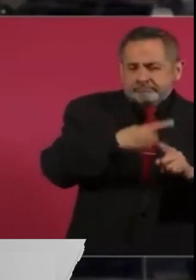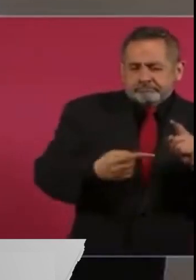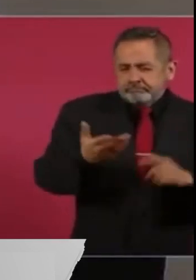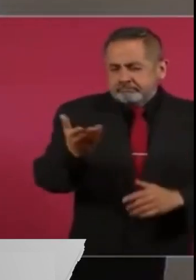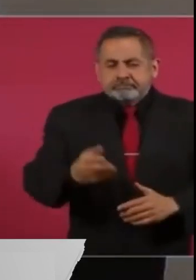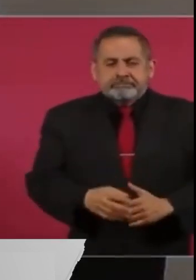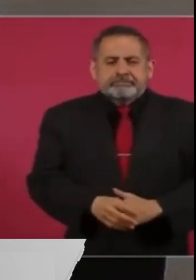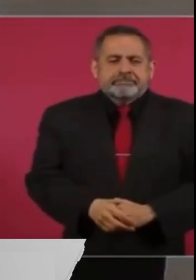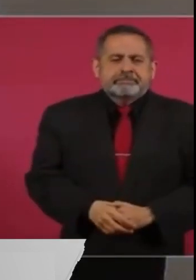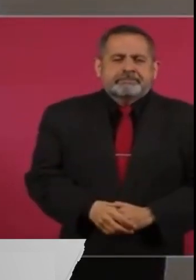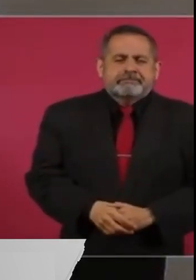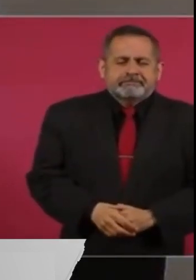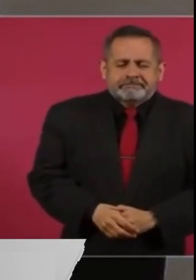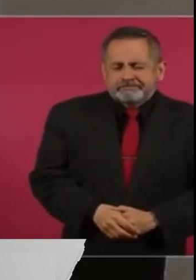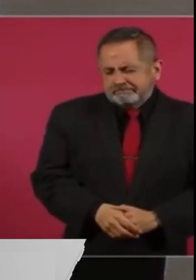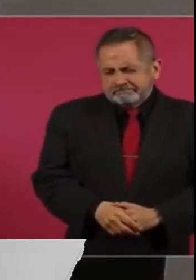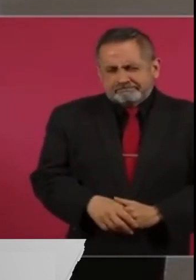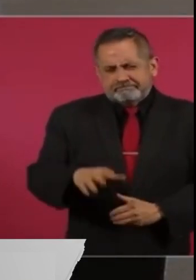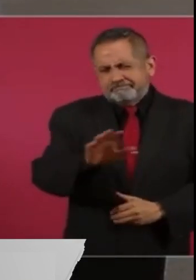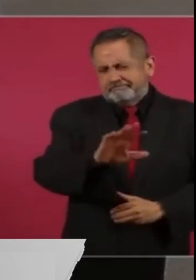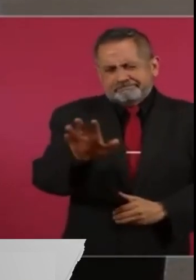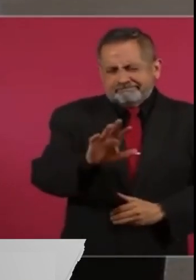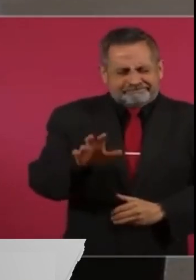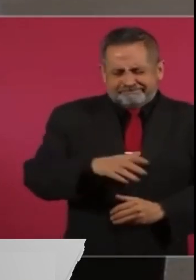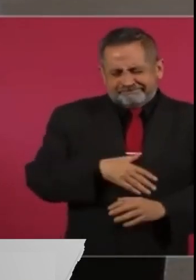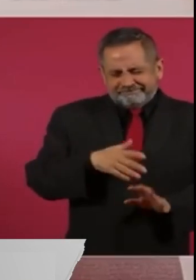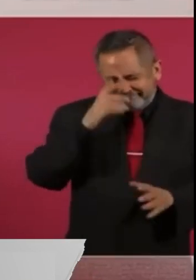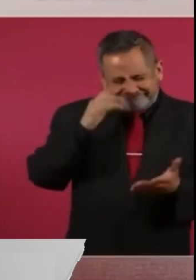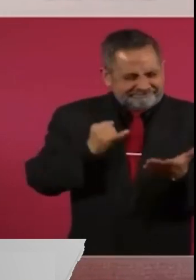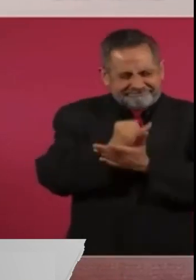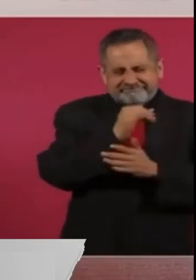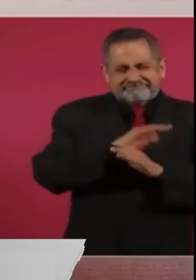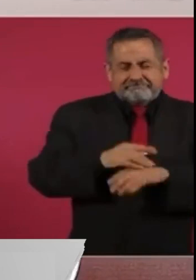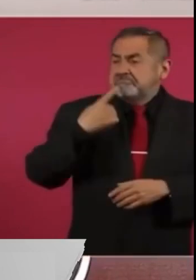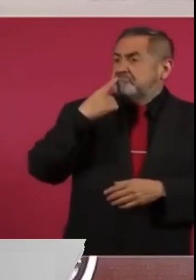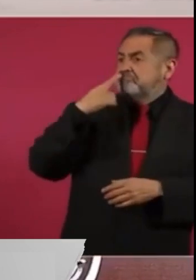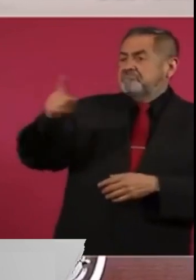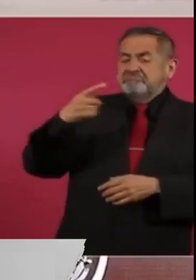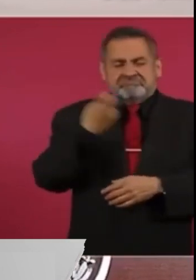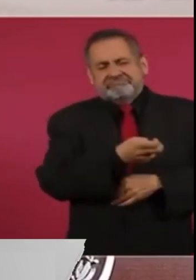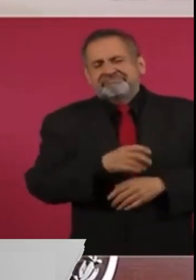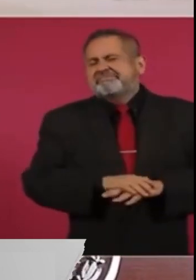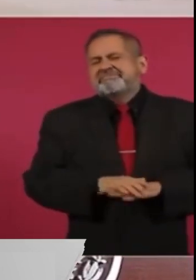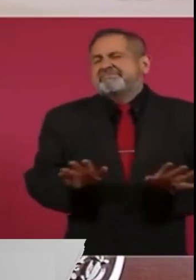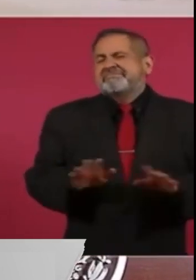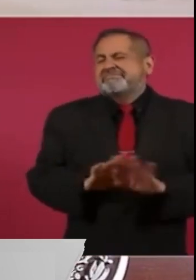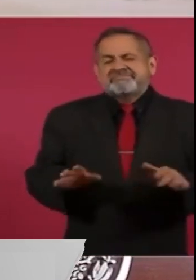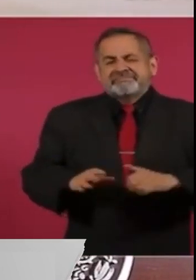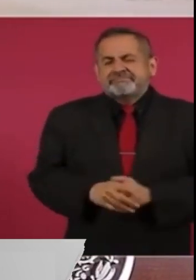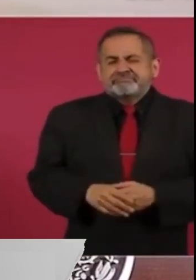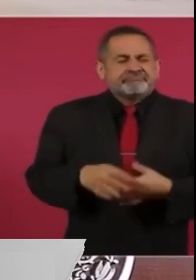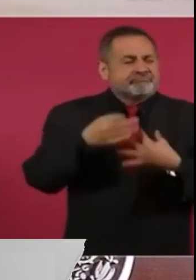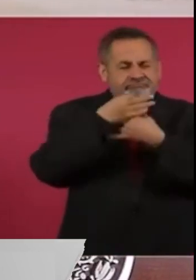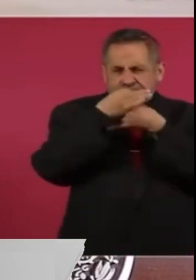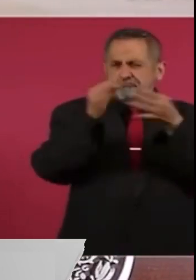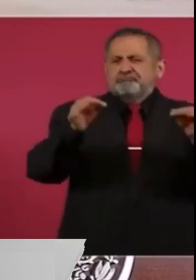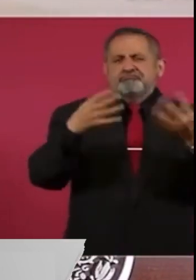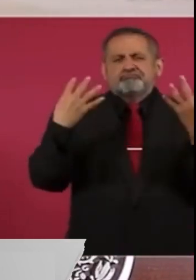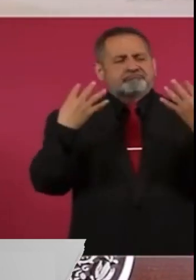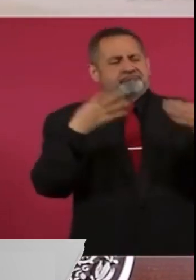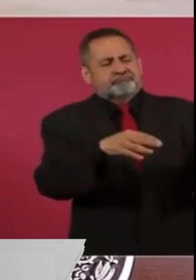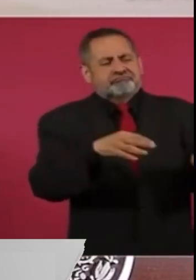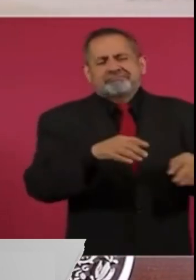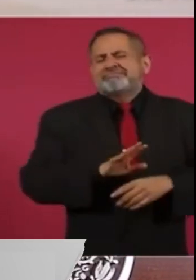planteamiento? No, tomé ya esa decisión. Solo hacer la denuncia